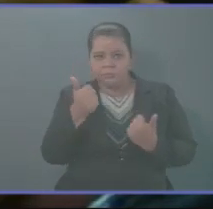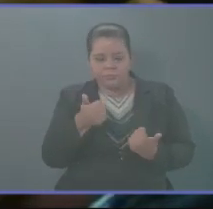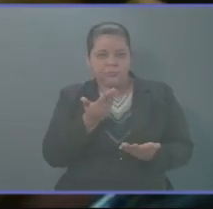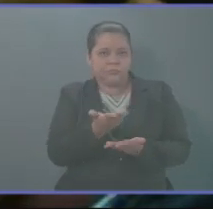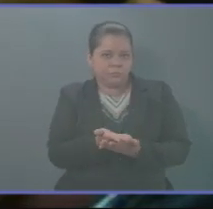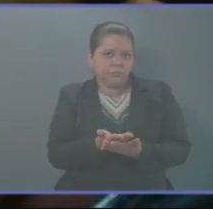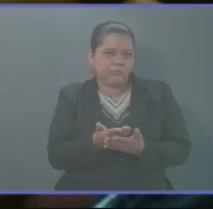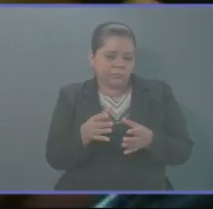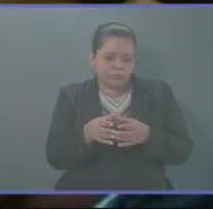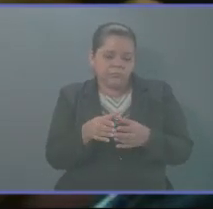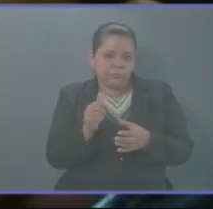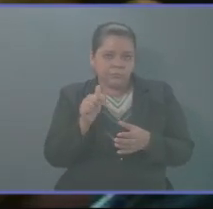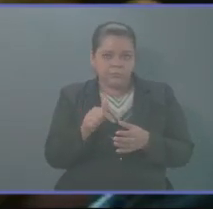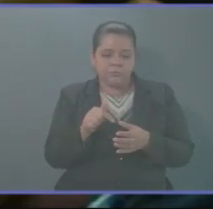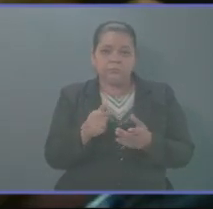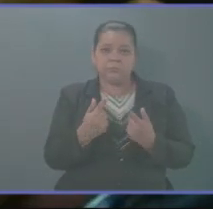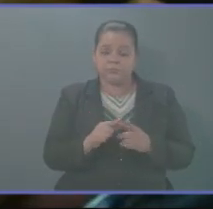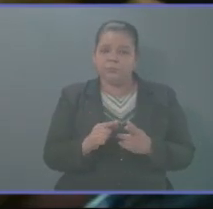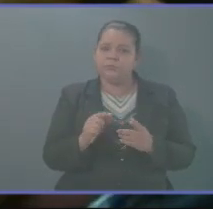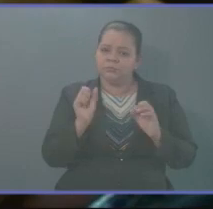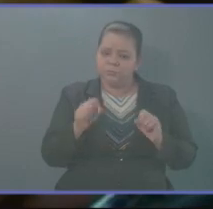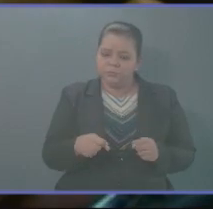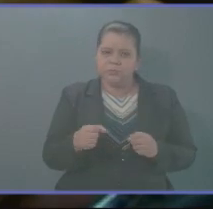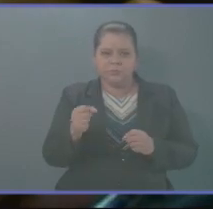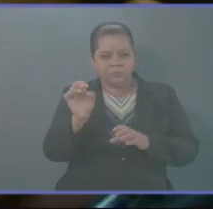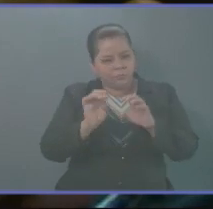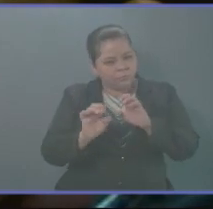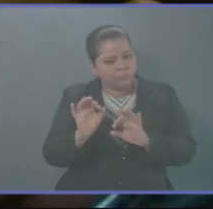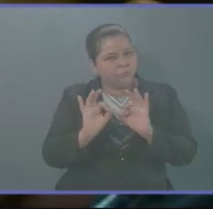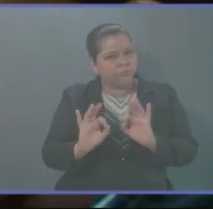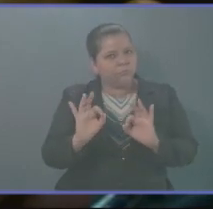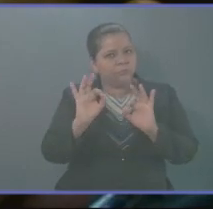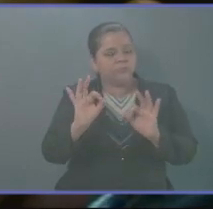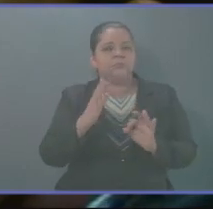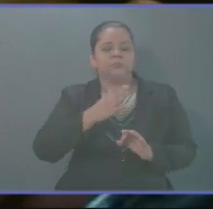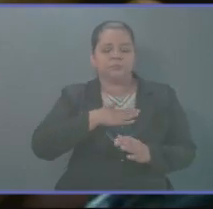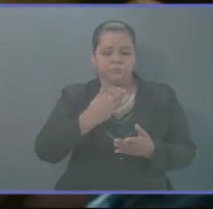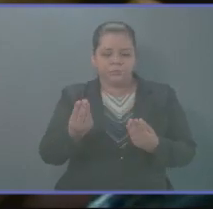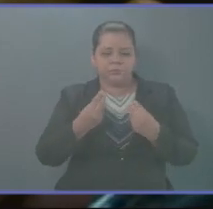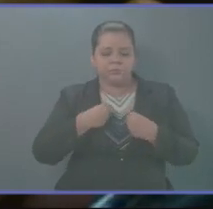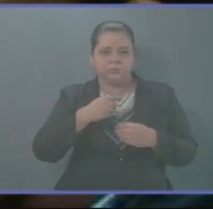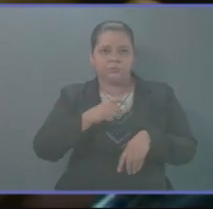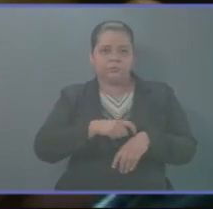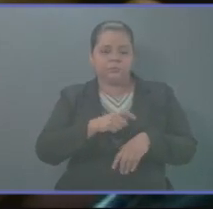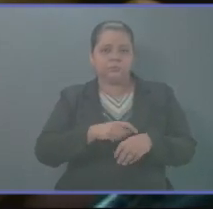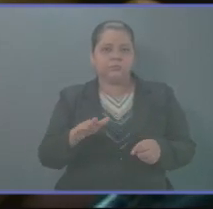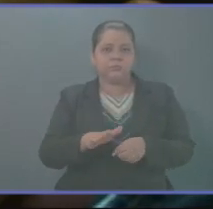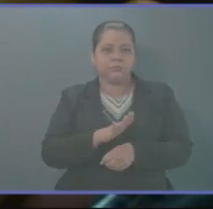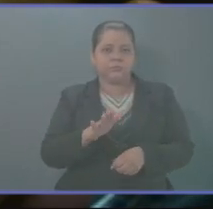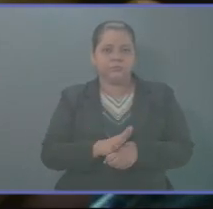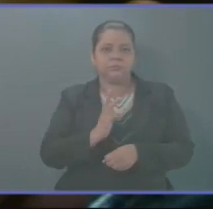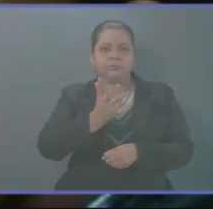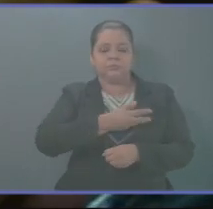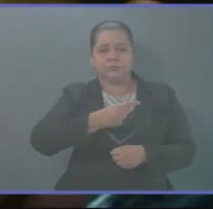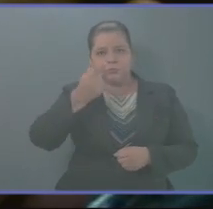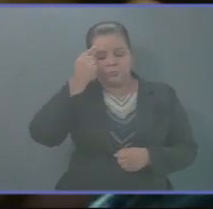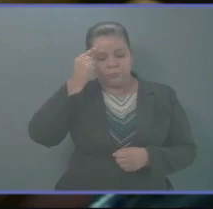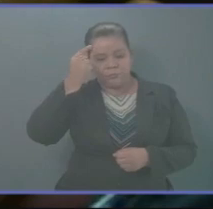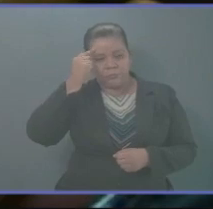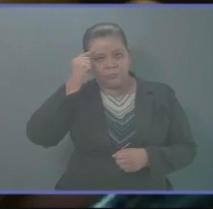esta comisión y que sean valorados y darnos el tiempo para poder pensar en